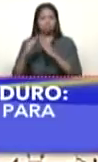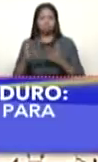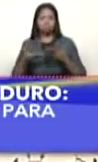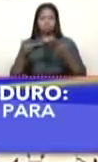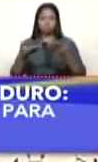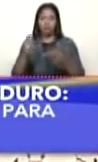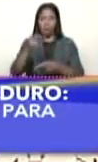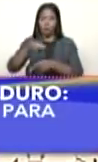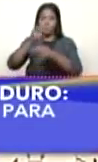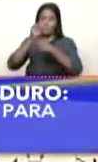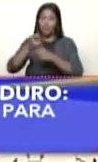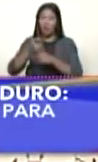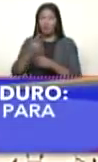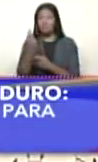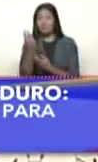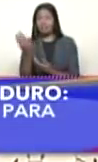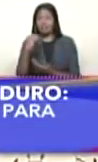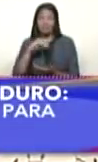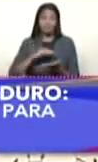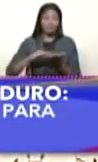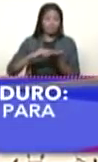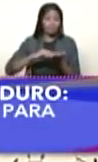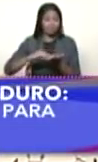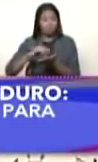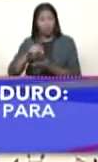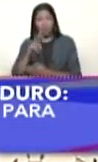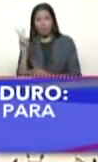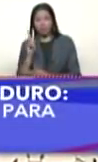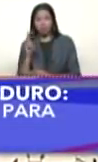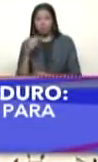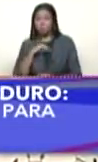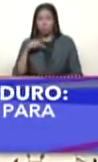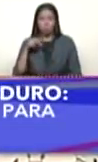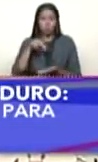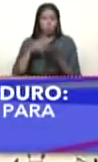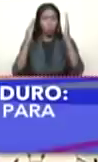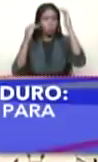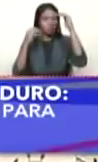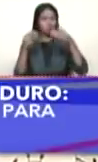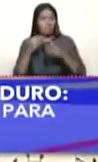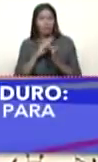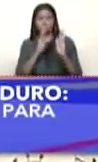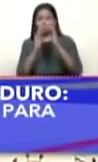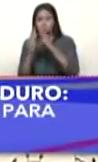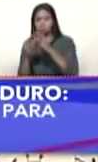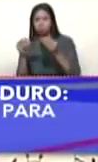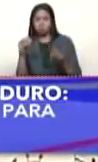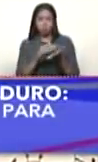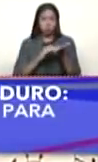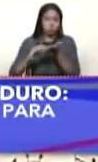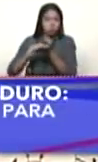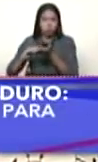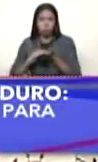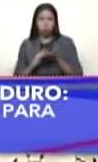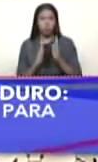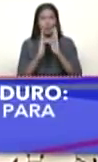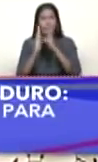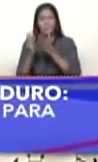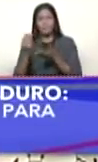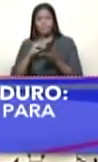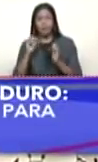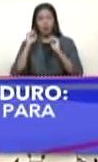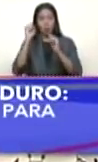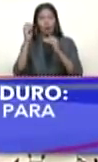Hay muchas cosas que resolver y para eso estamos, para nosotros ordenar las soluciones y lograr